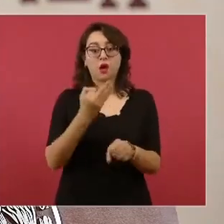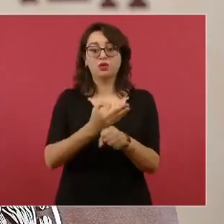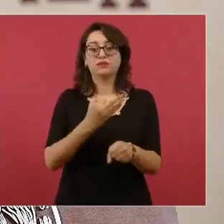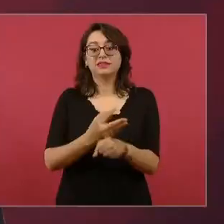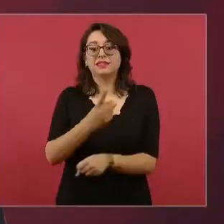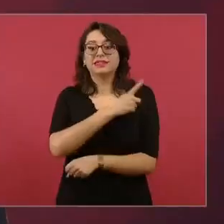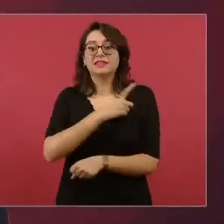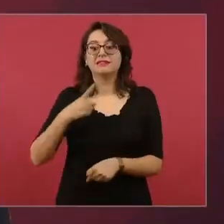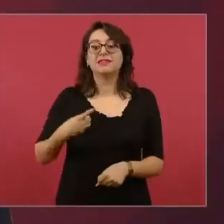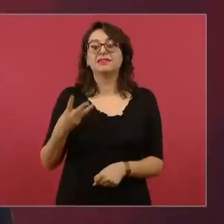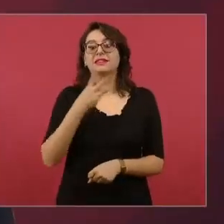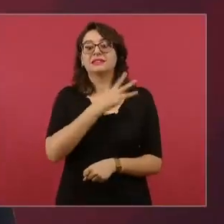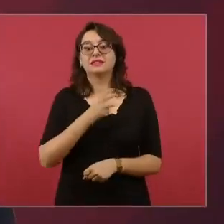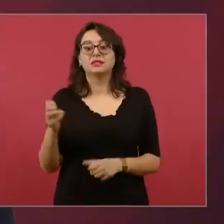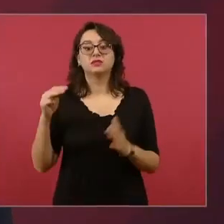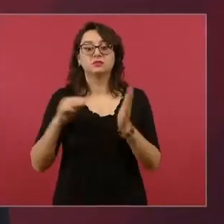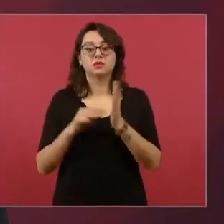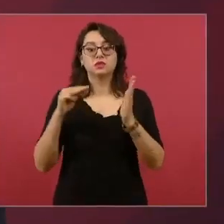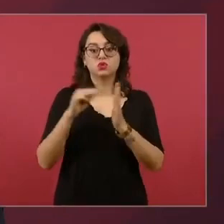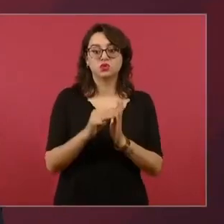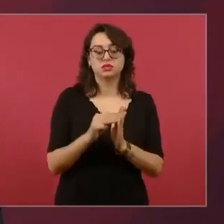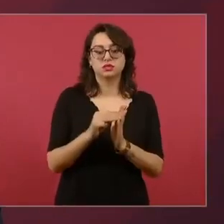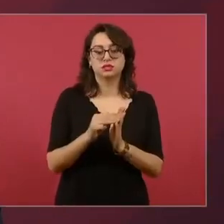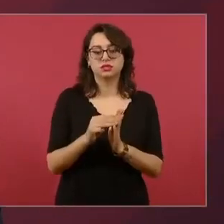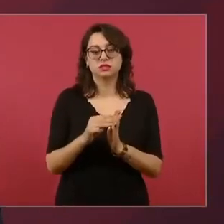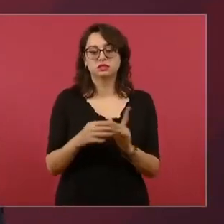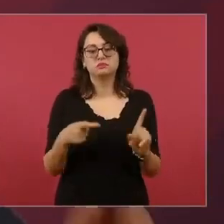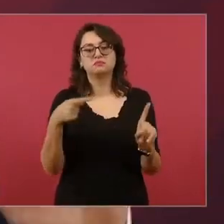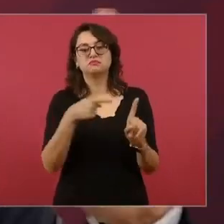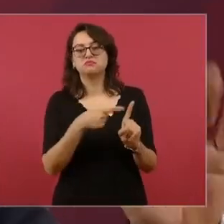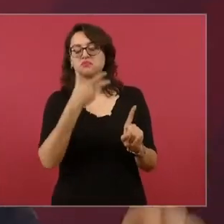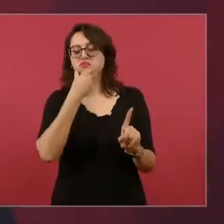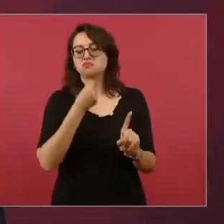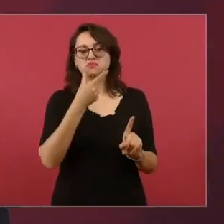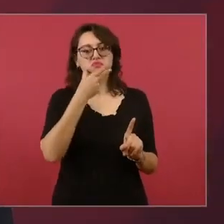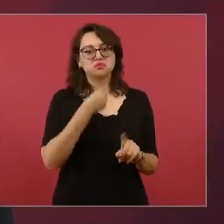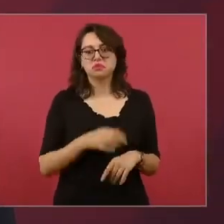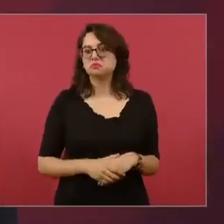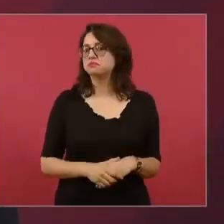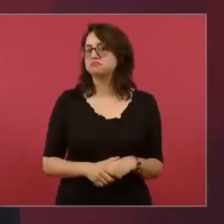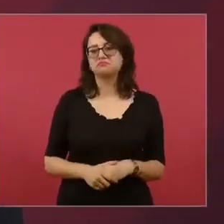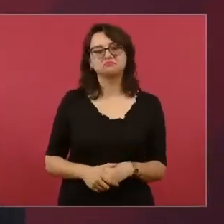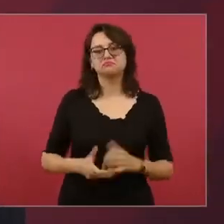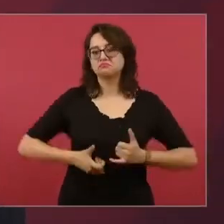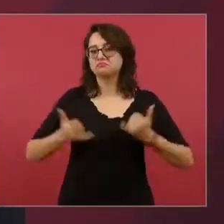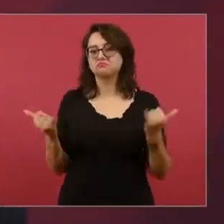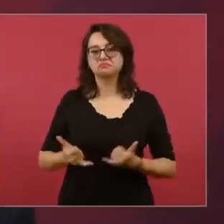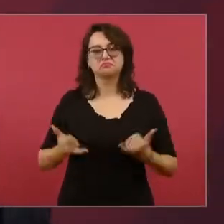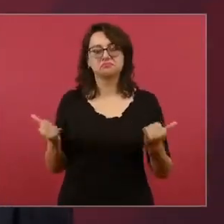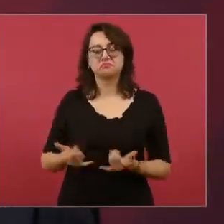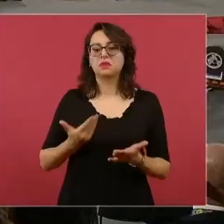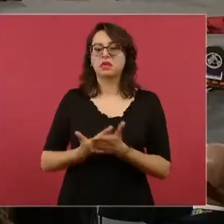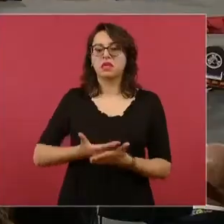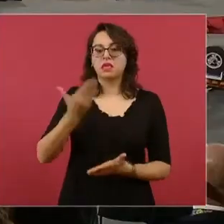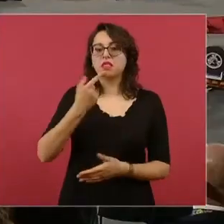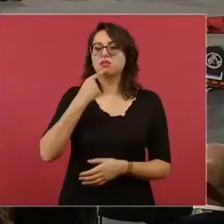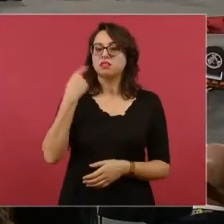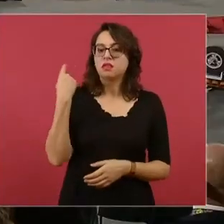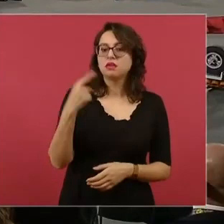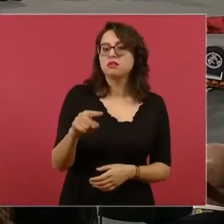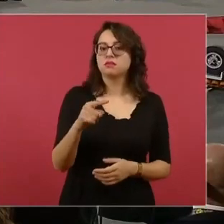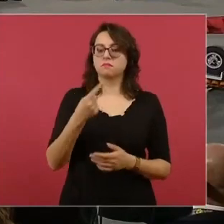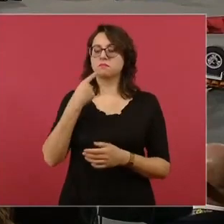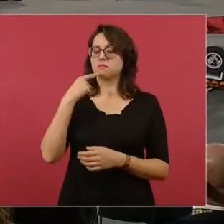que correspondan. El señor Cárdenas interpuso diversos recursos, desde juicio de nulidad ante el Tribunal